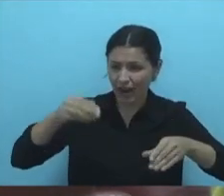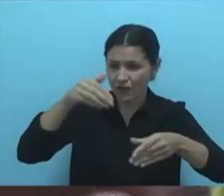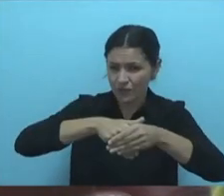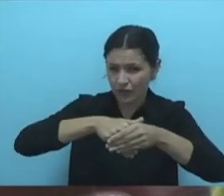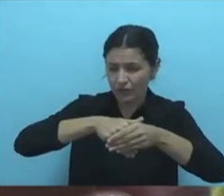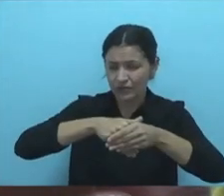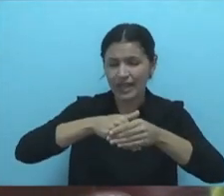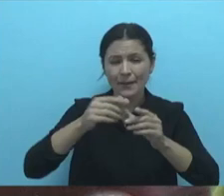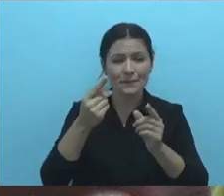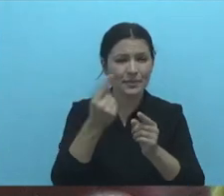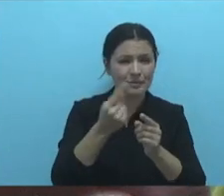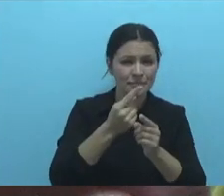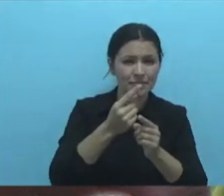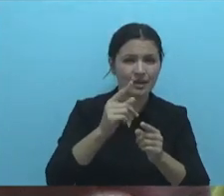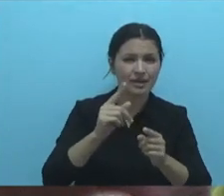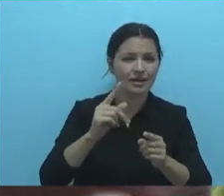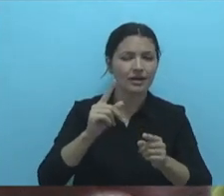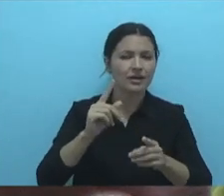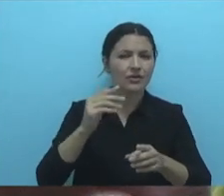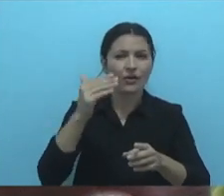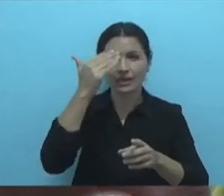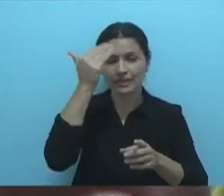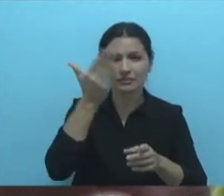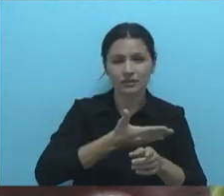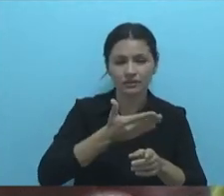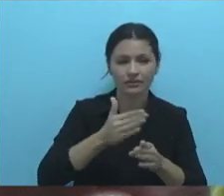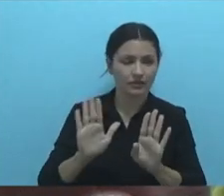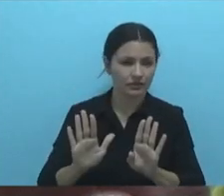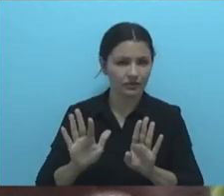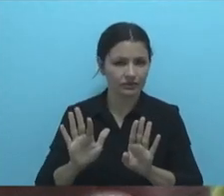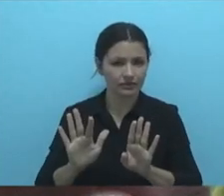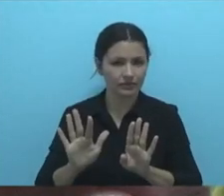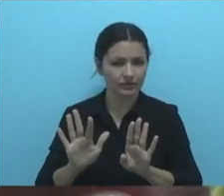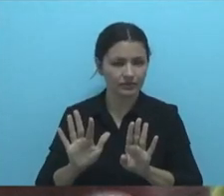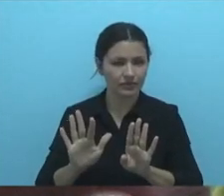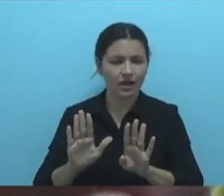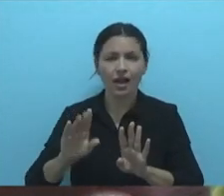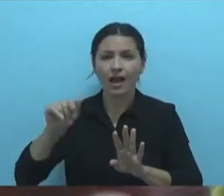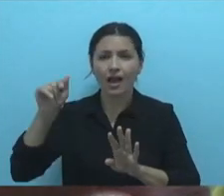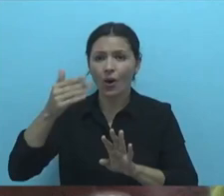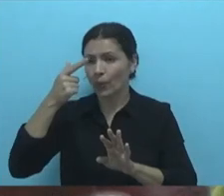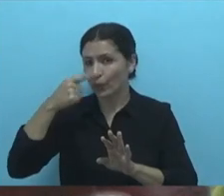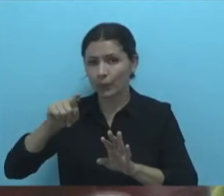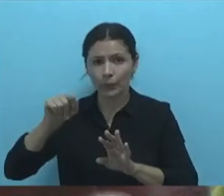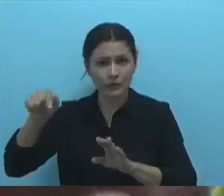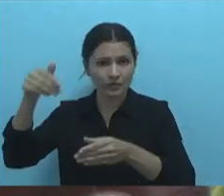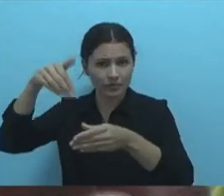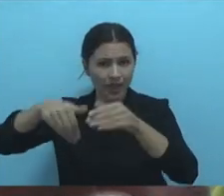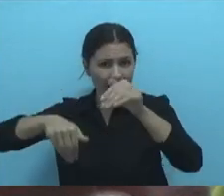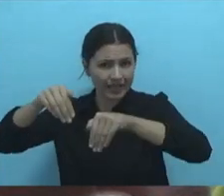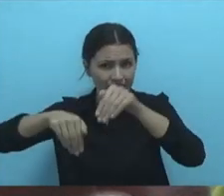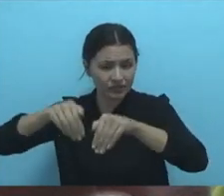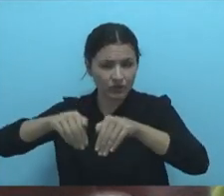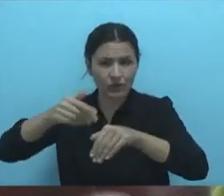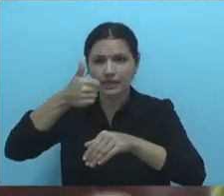en la última elección casi llega al 60 en un voto que no es obligatorio que es facultativo que es optativo cuando